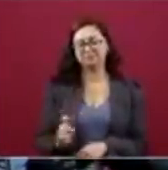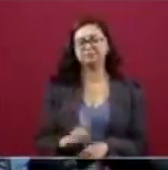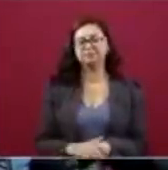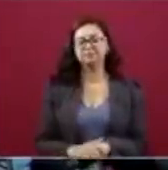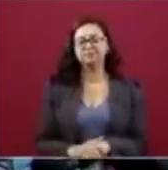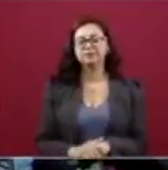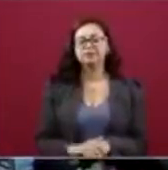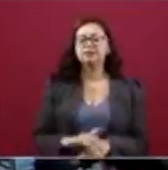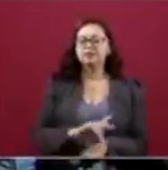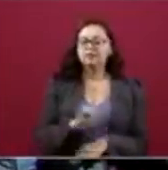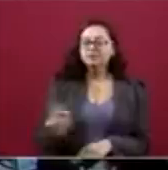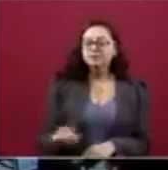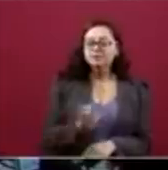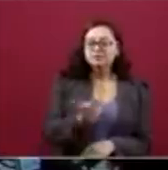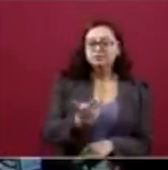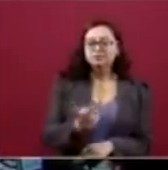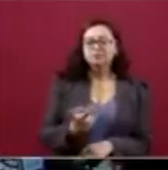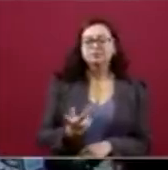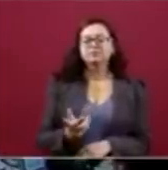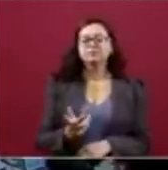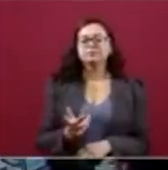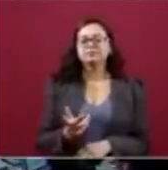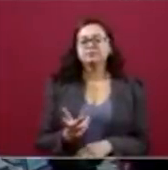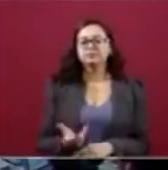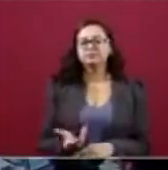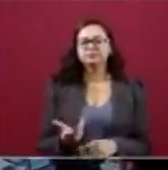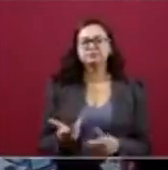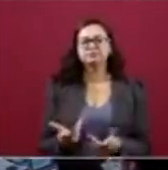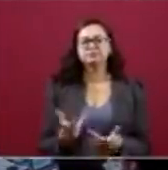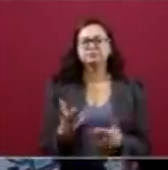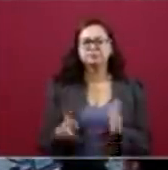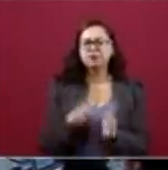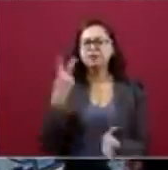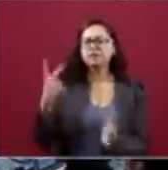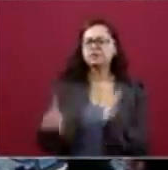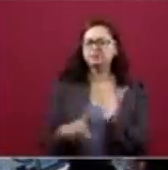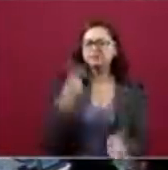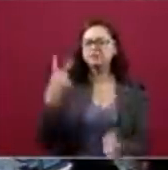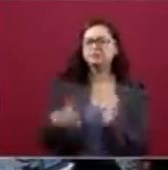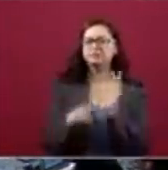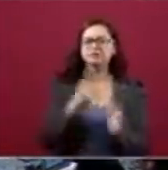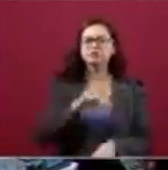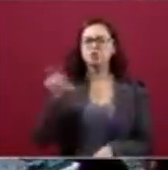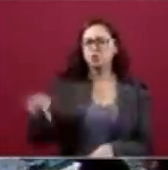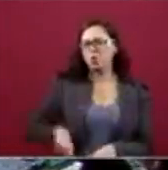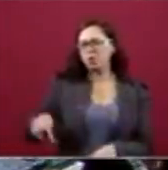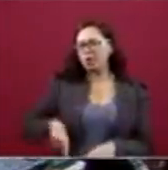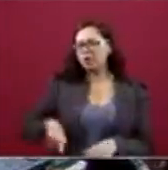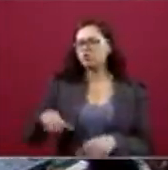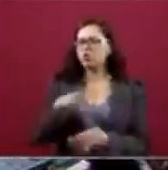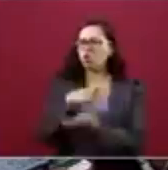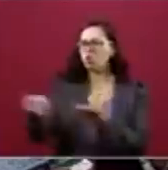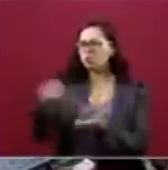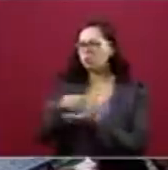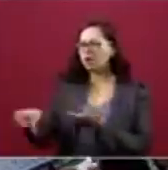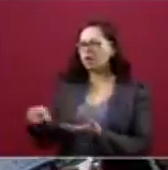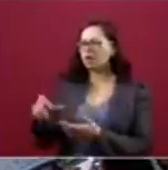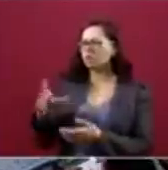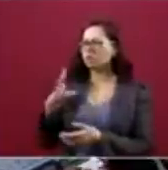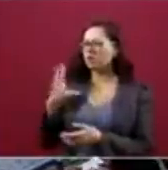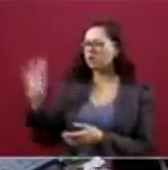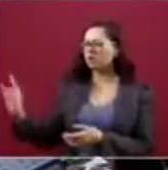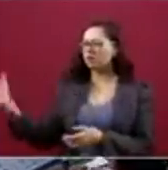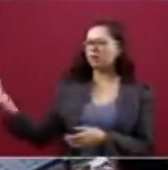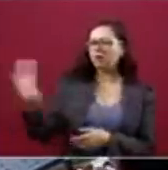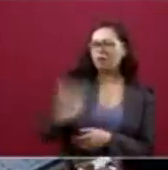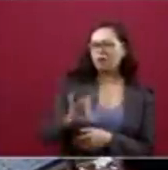en diferentes ocasiones usted ha comentado que no habrá intermediarios en las compras del gobierno federal. Sin embargo, el 80% de